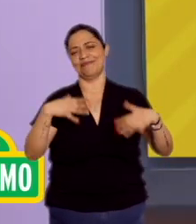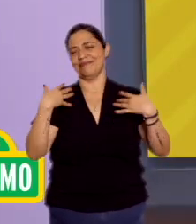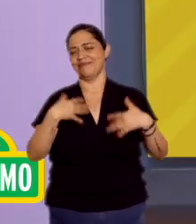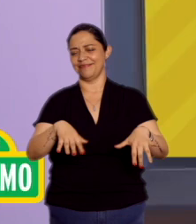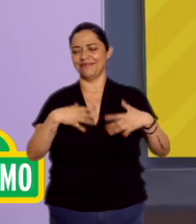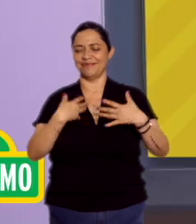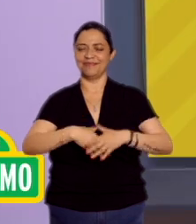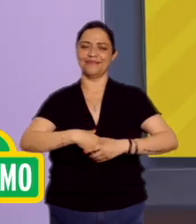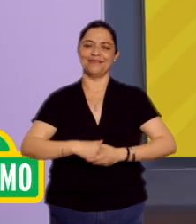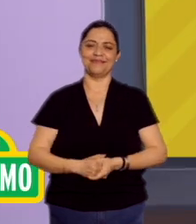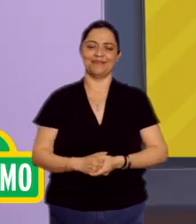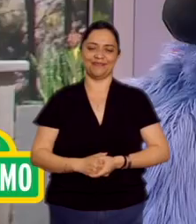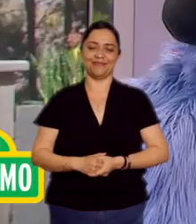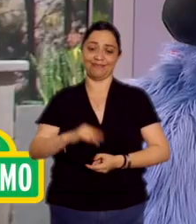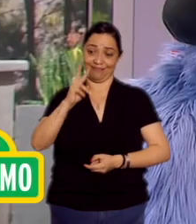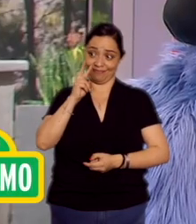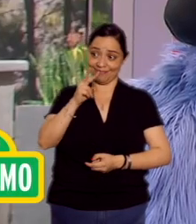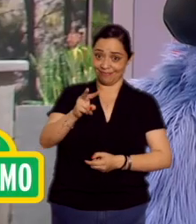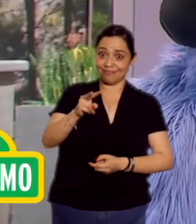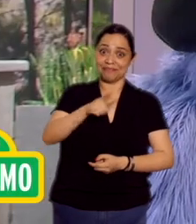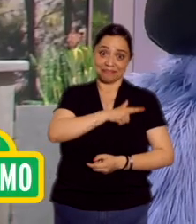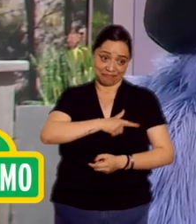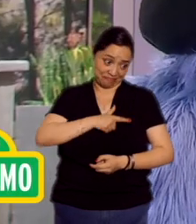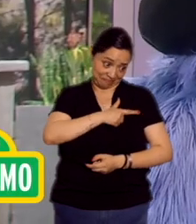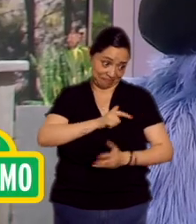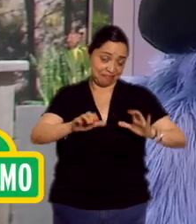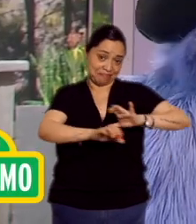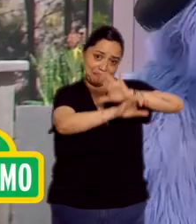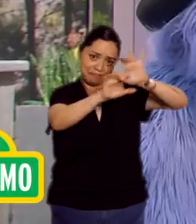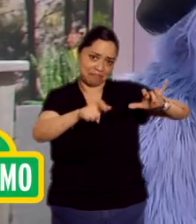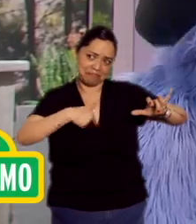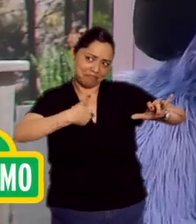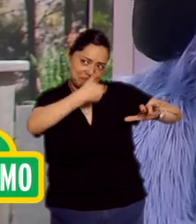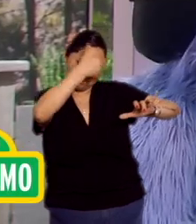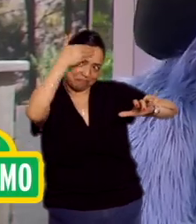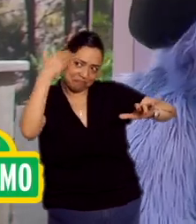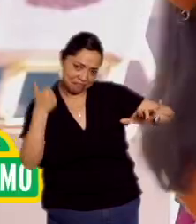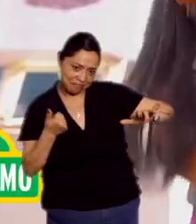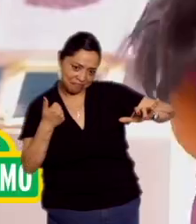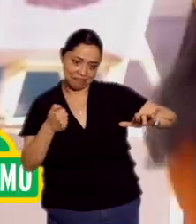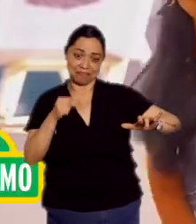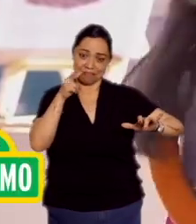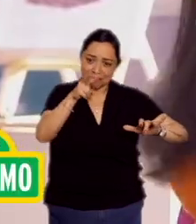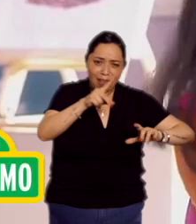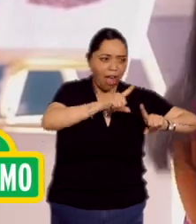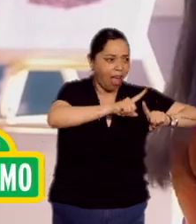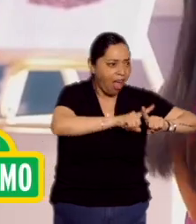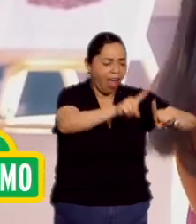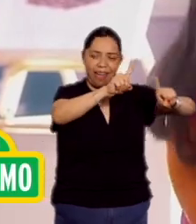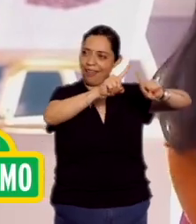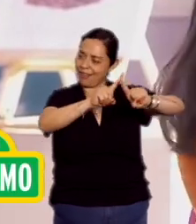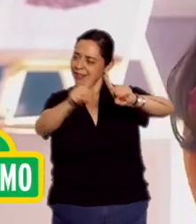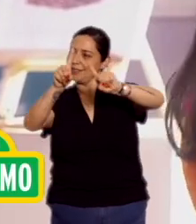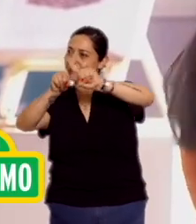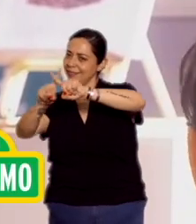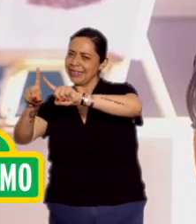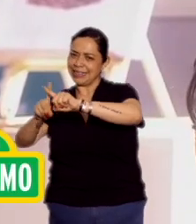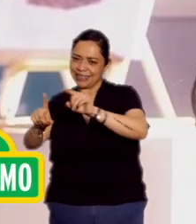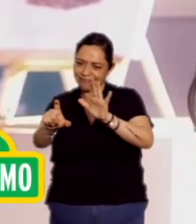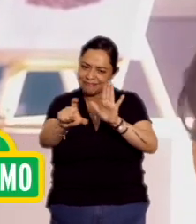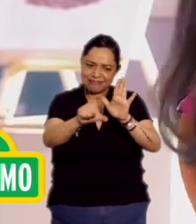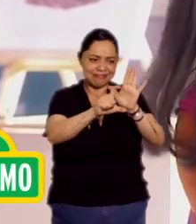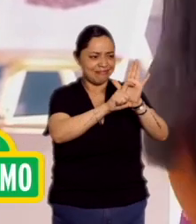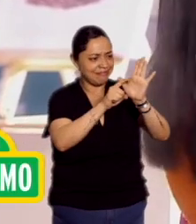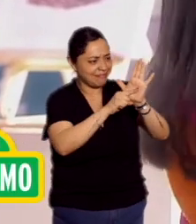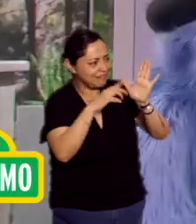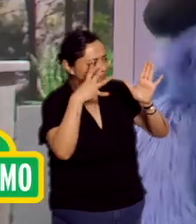Sí. No sabía que a Dorothy le gustaran los computadores. ¡Qué variedad de símbolos tan bonitos! Sí,